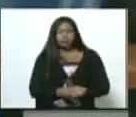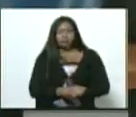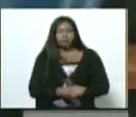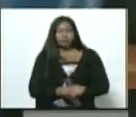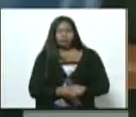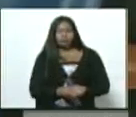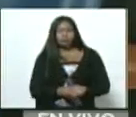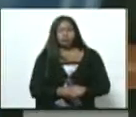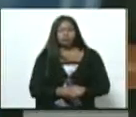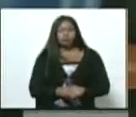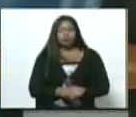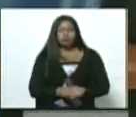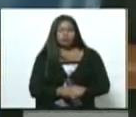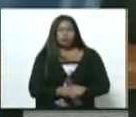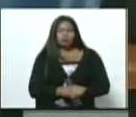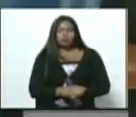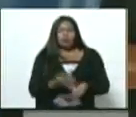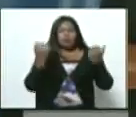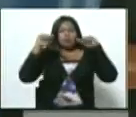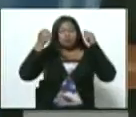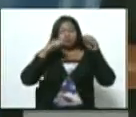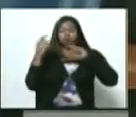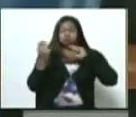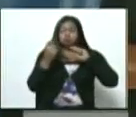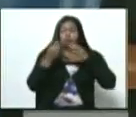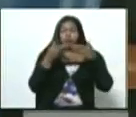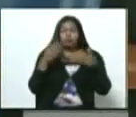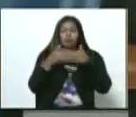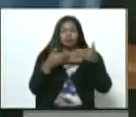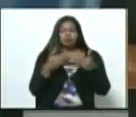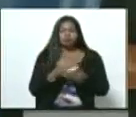el ejercicio del debate público